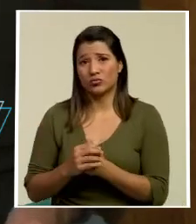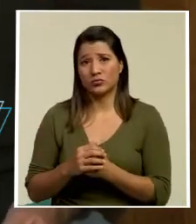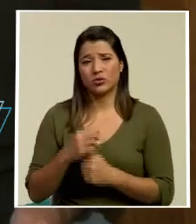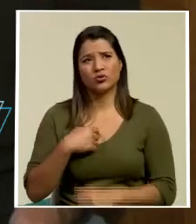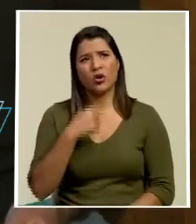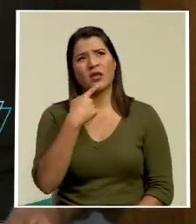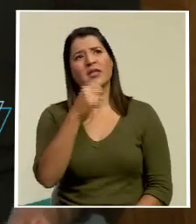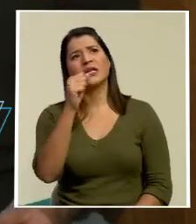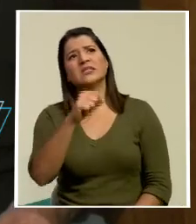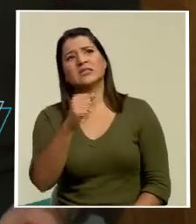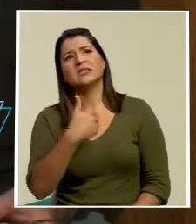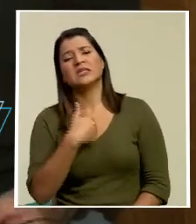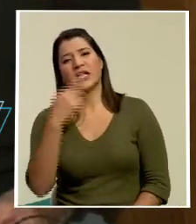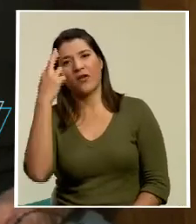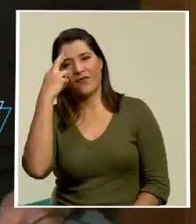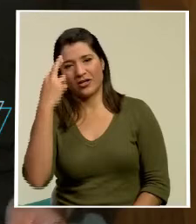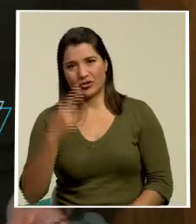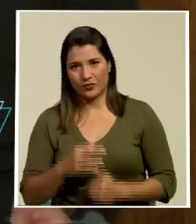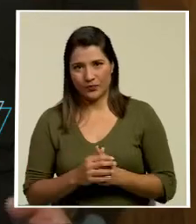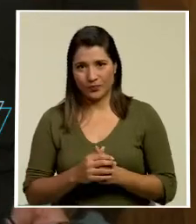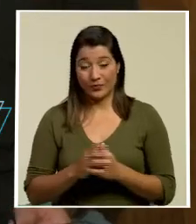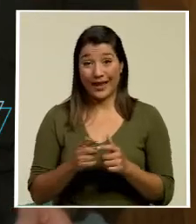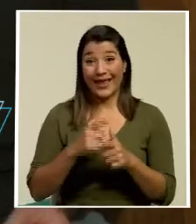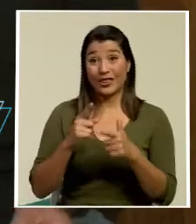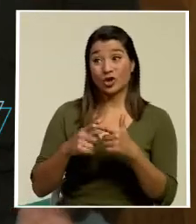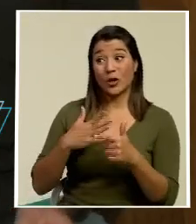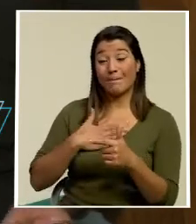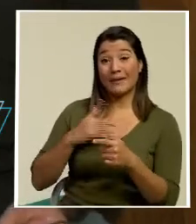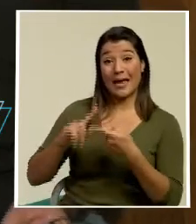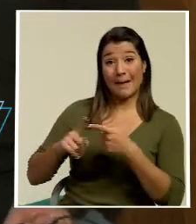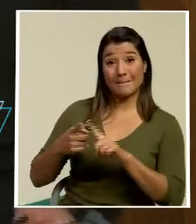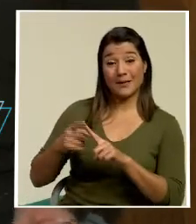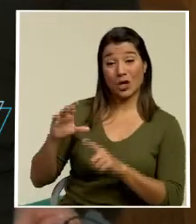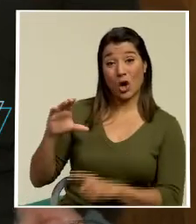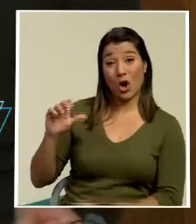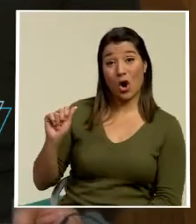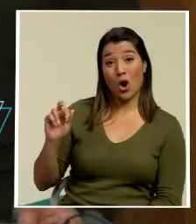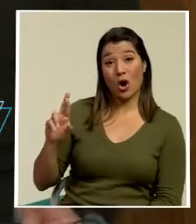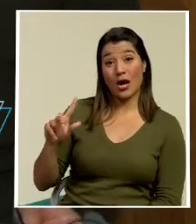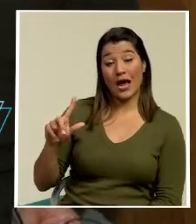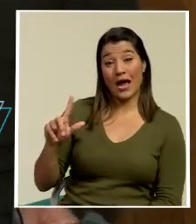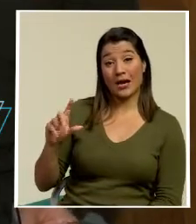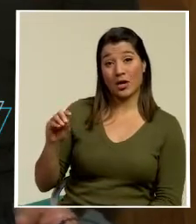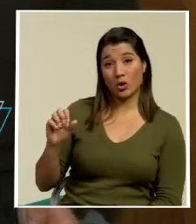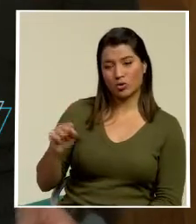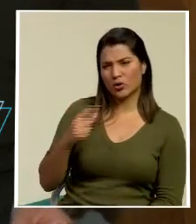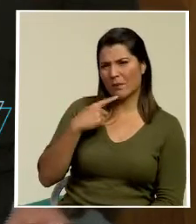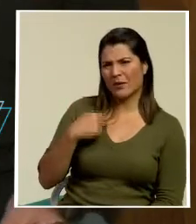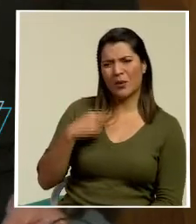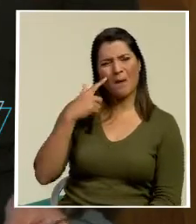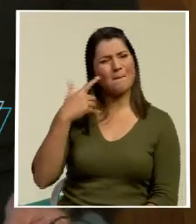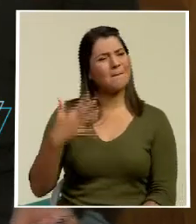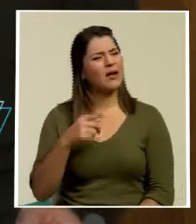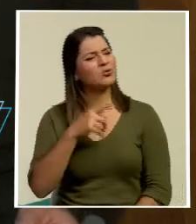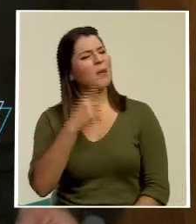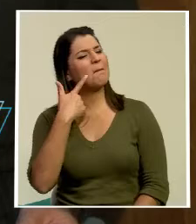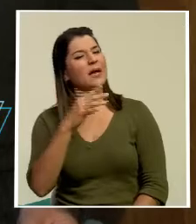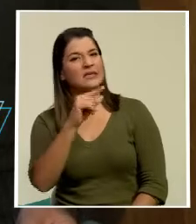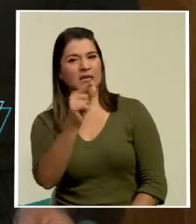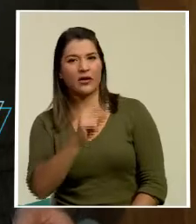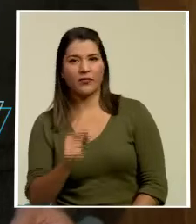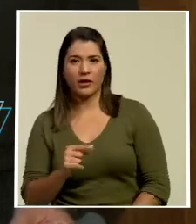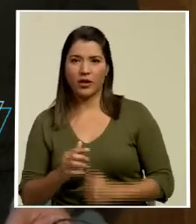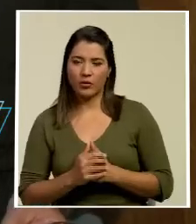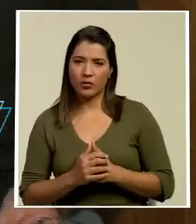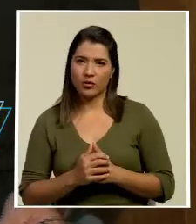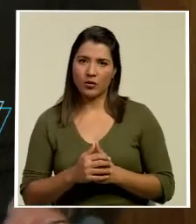razón. Y Carlos Rapso, mi amigo, me dijo, mae, usted parece un río. Cuando ve una piedra,